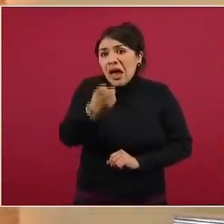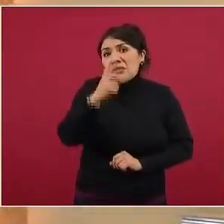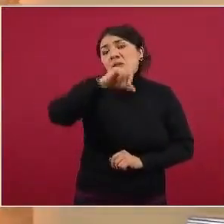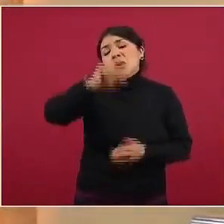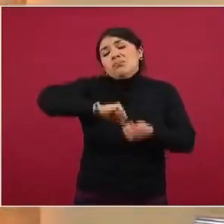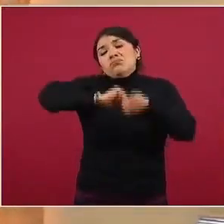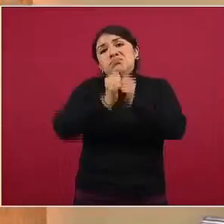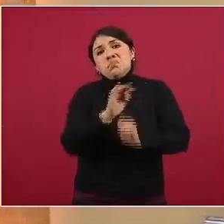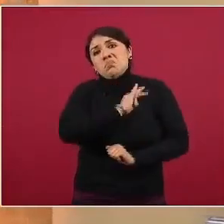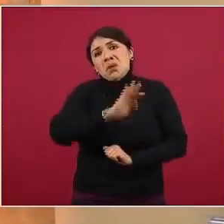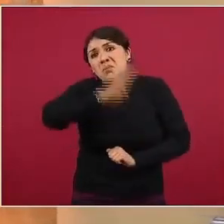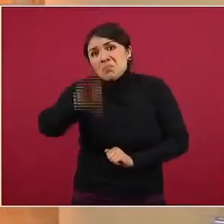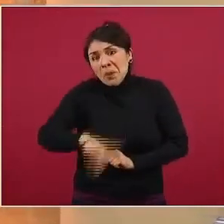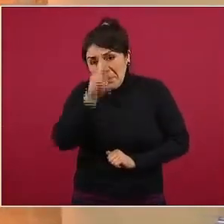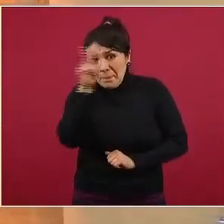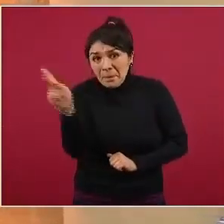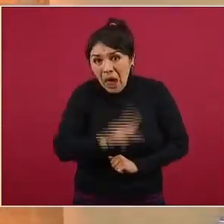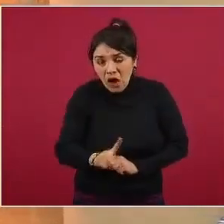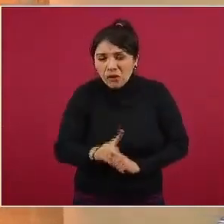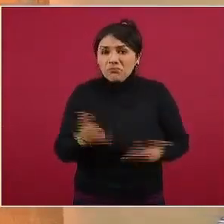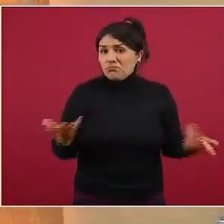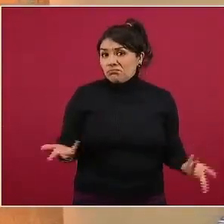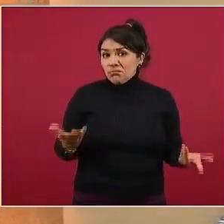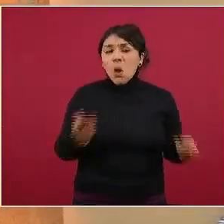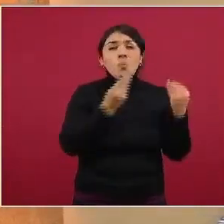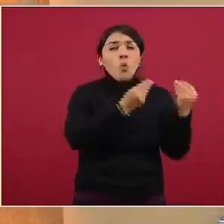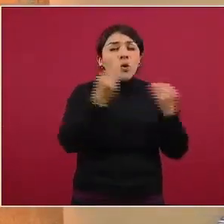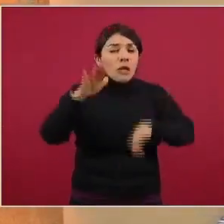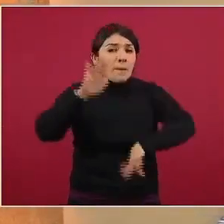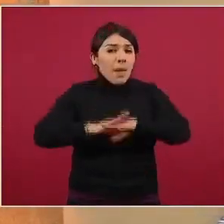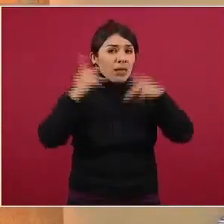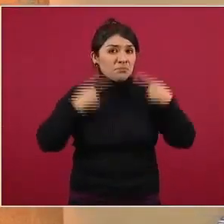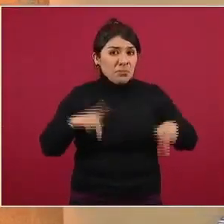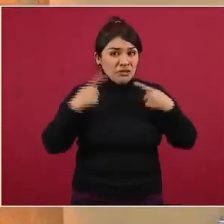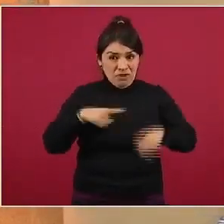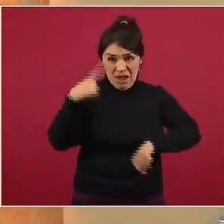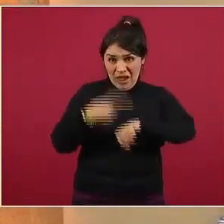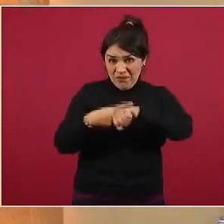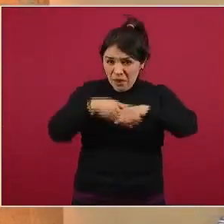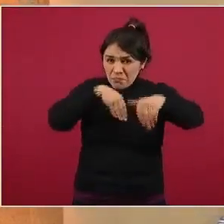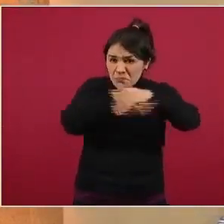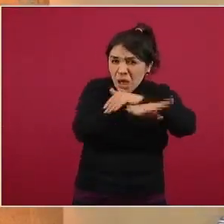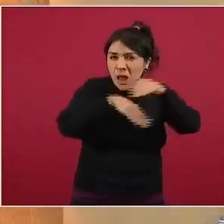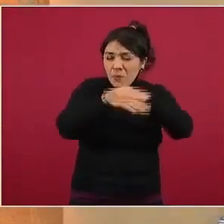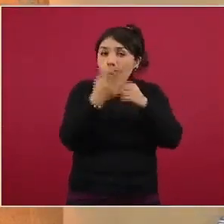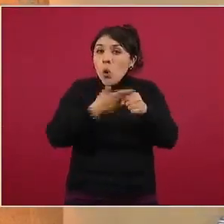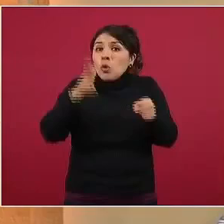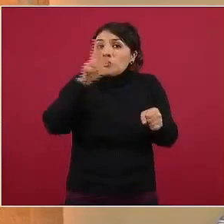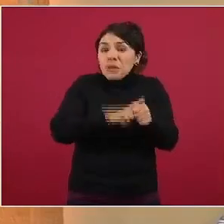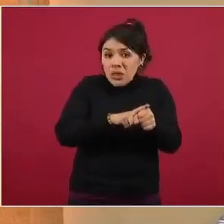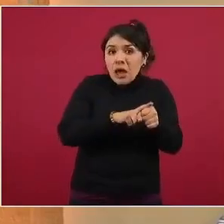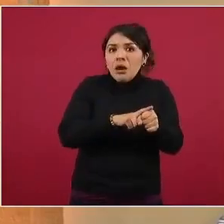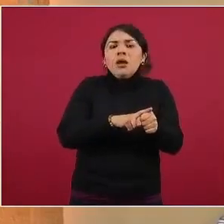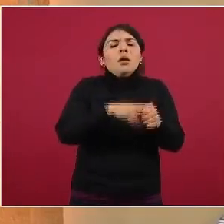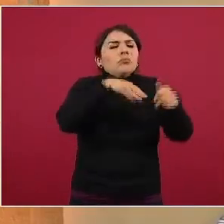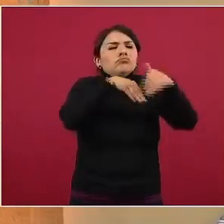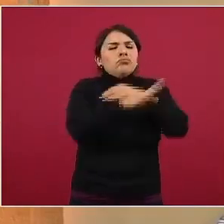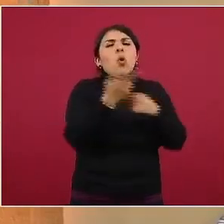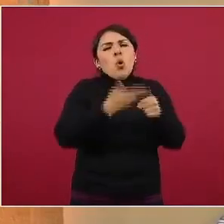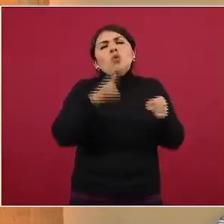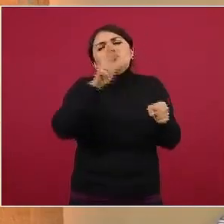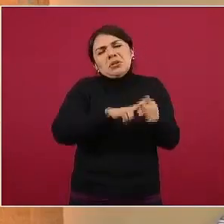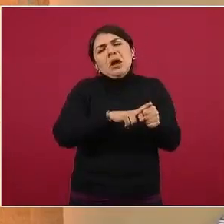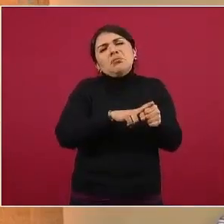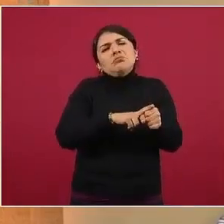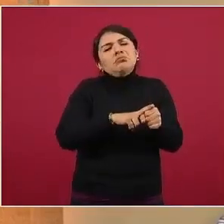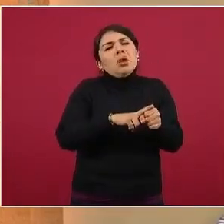desenlace fatal. Reconocer que una proporción muy importante de pacientes se hospitalizan, están